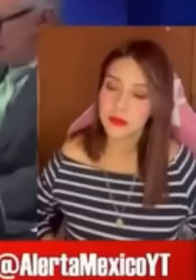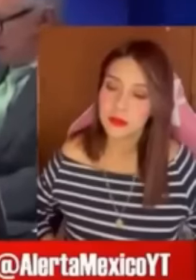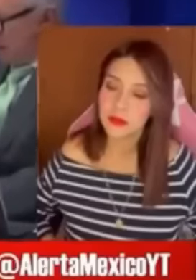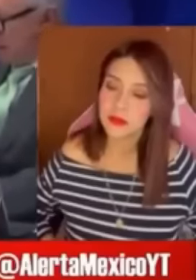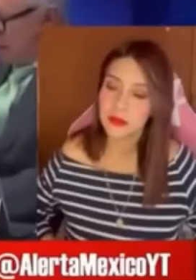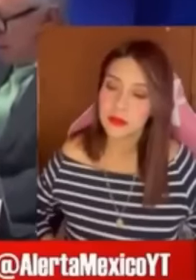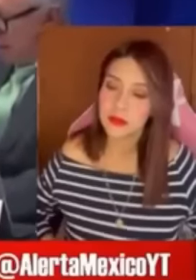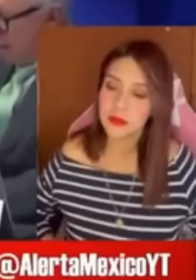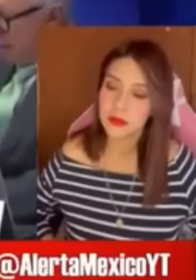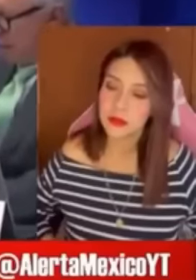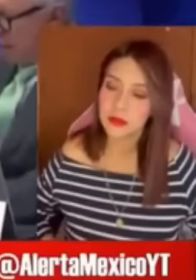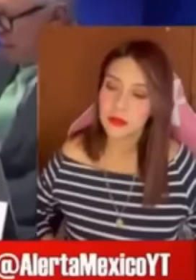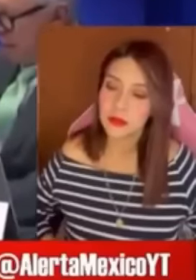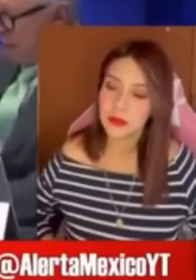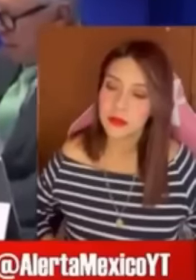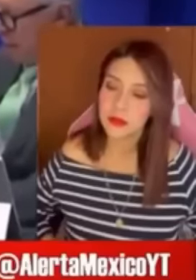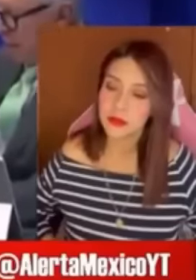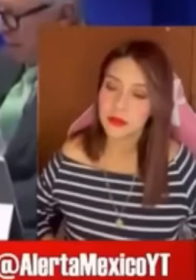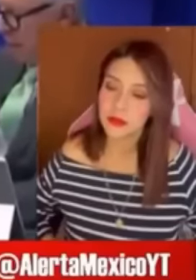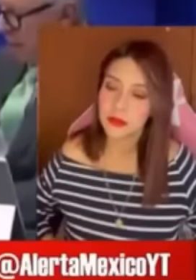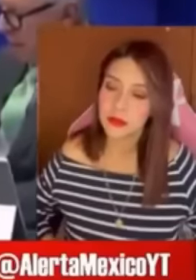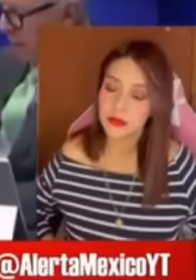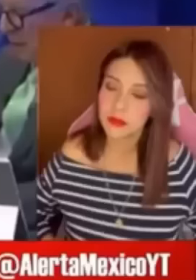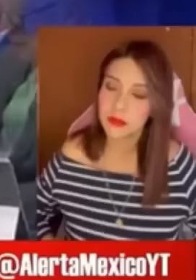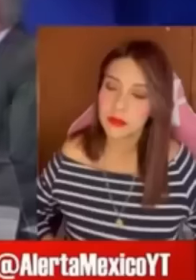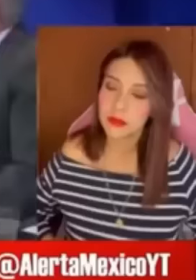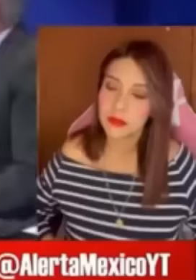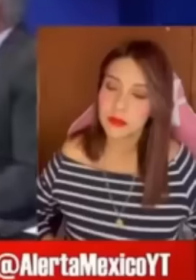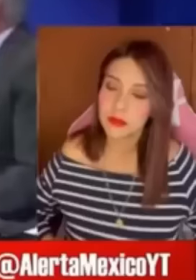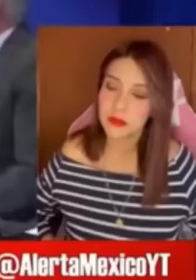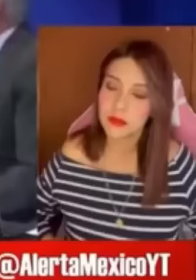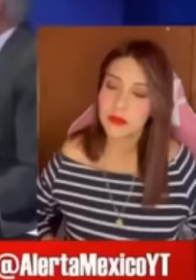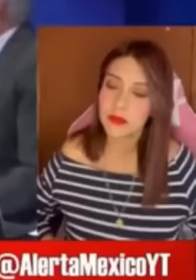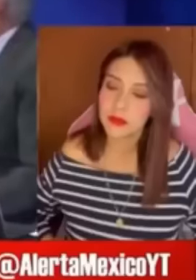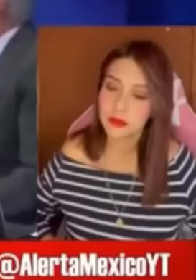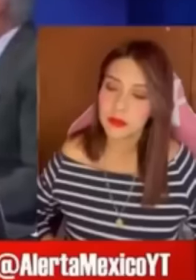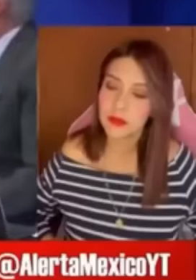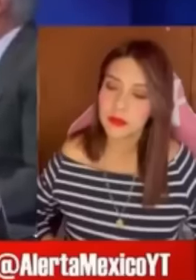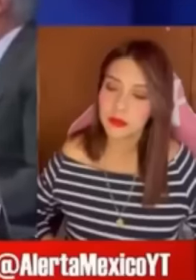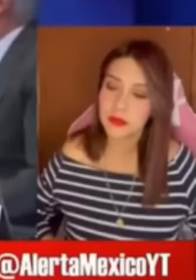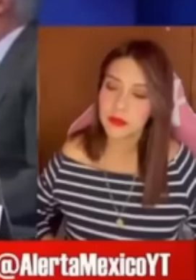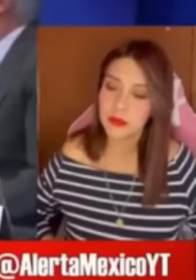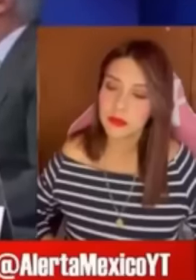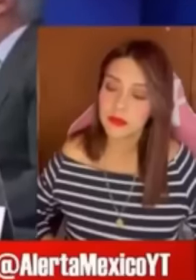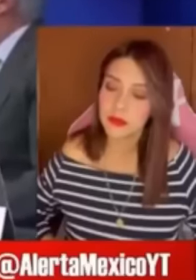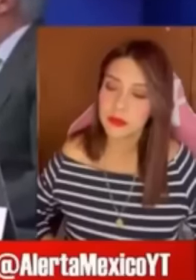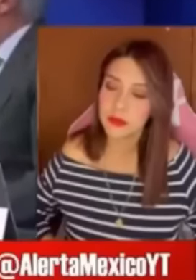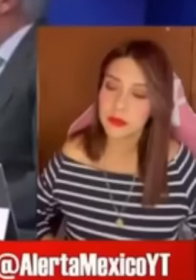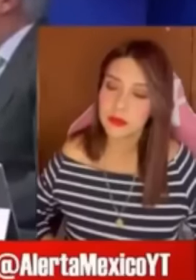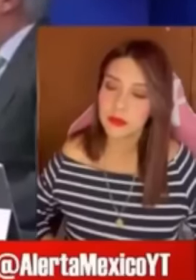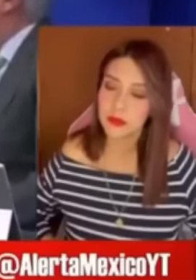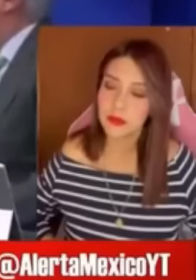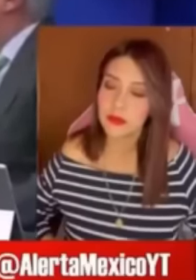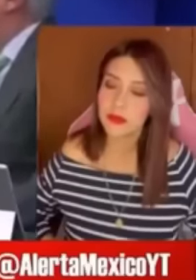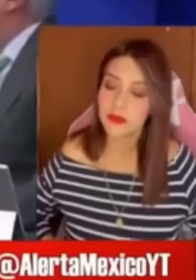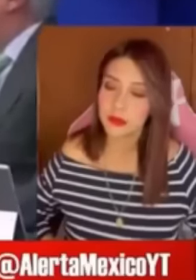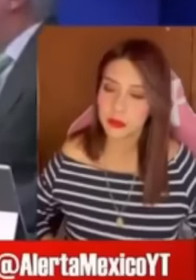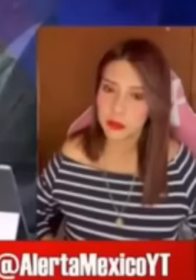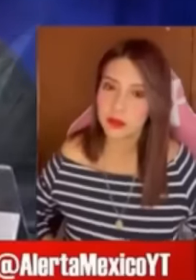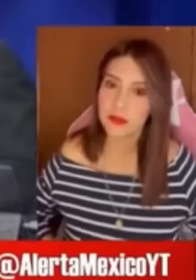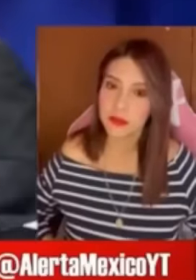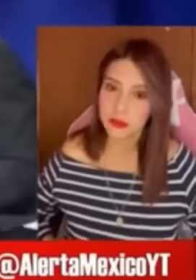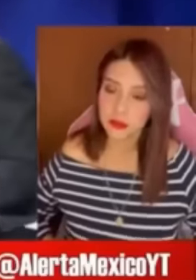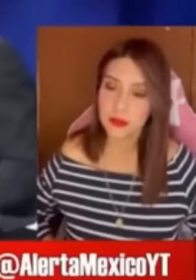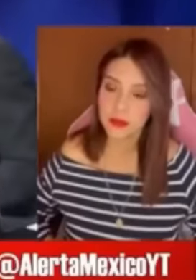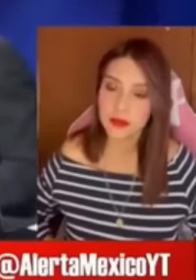al fin del día lo que nosotros dijimos es, nosotros vamos a desplegar la fuerza nuestra, nuestros elementos, conforme a nuestras leyes, y vamos a hacer el mejor